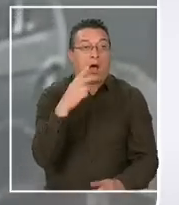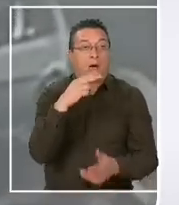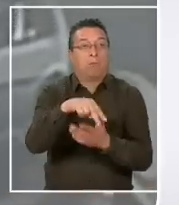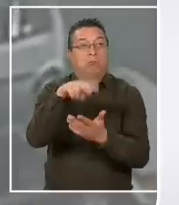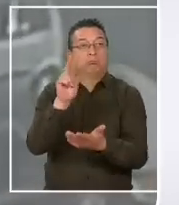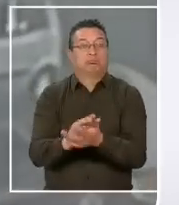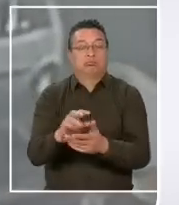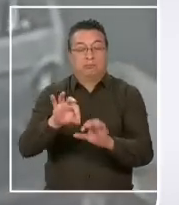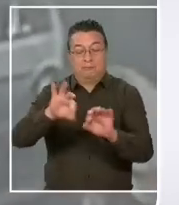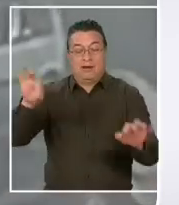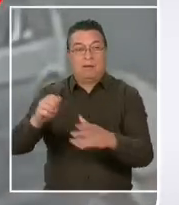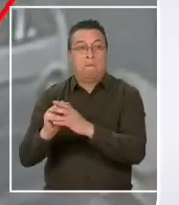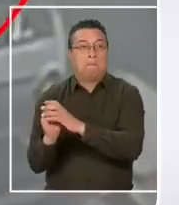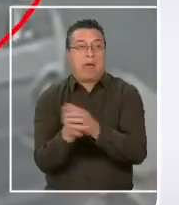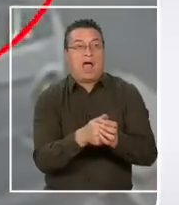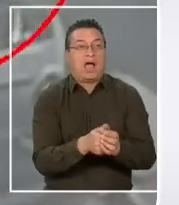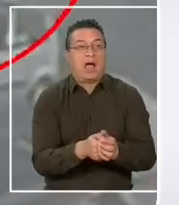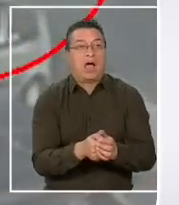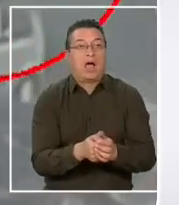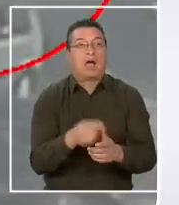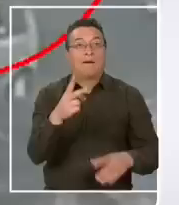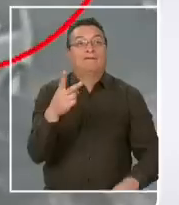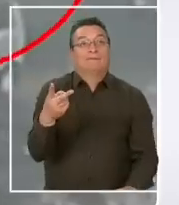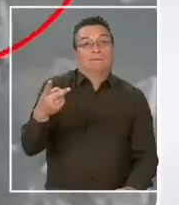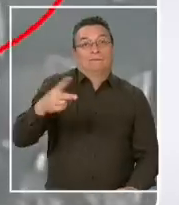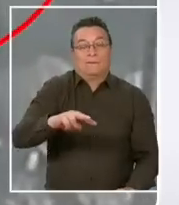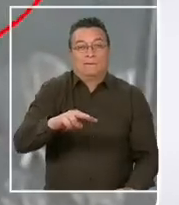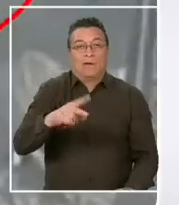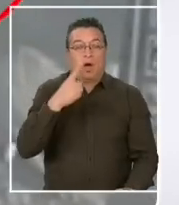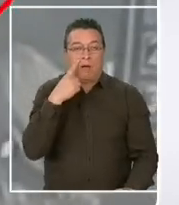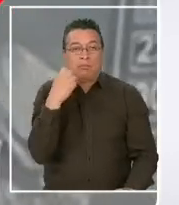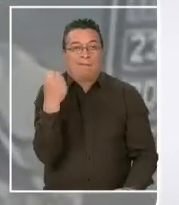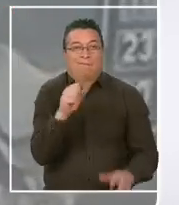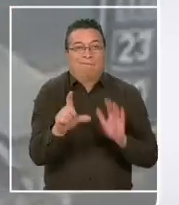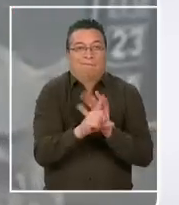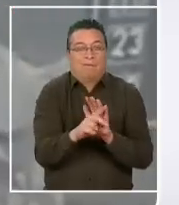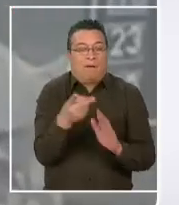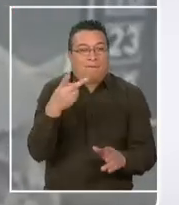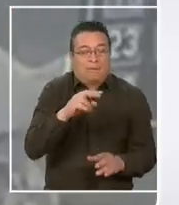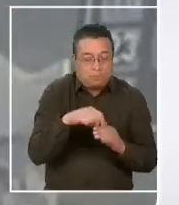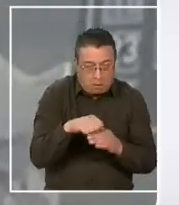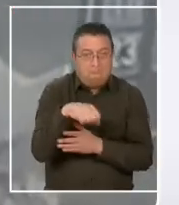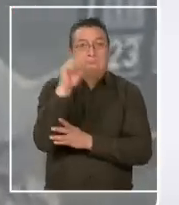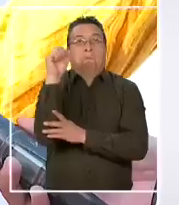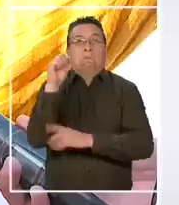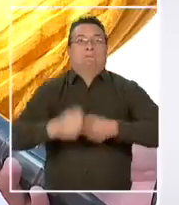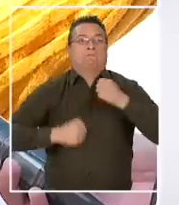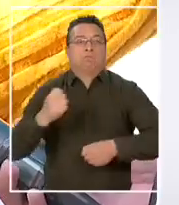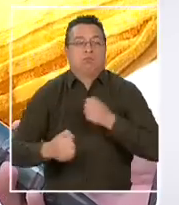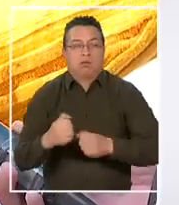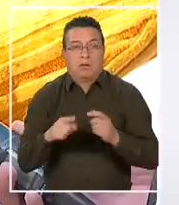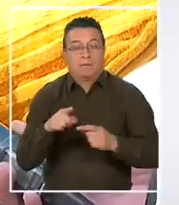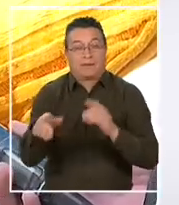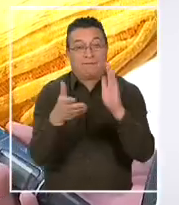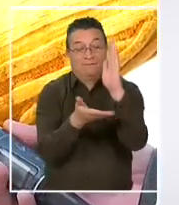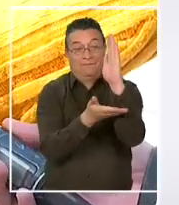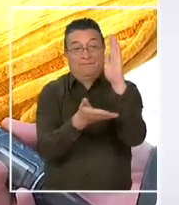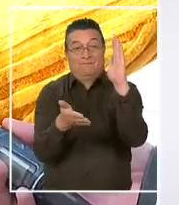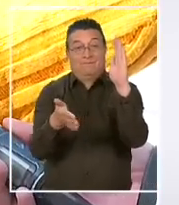enérgicamente con su bastón. Hasta ahí llegó la personificación del atrevido delincuente. Y esta persona se dirige hacia los balcones